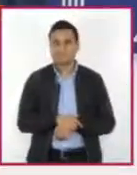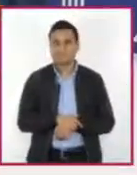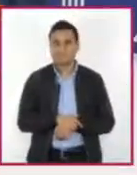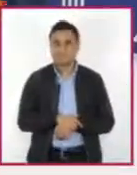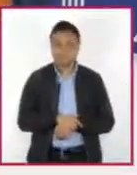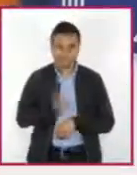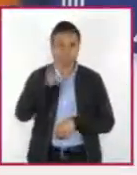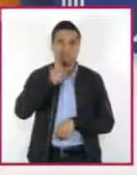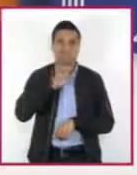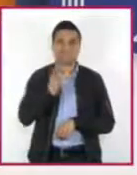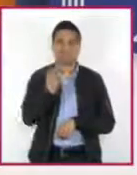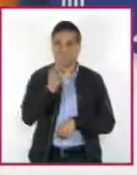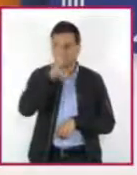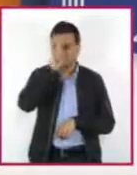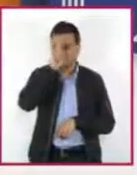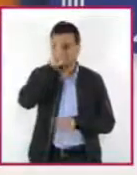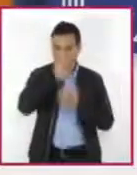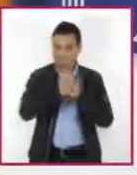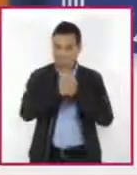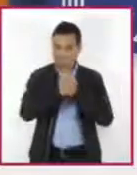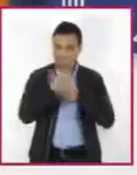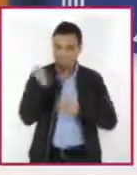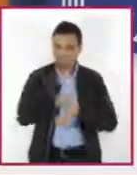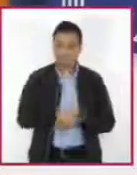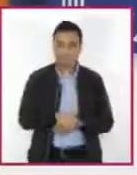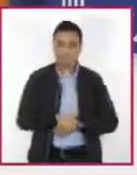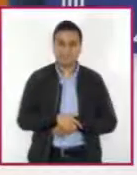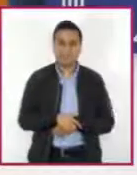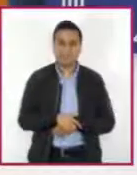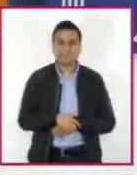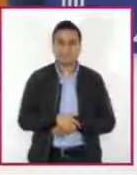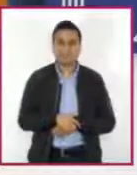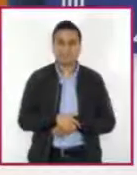Representar. Venga. Un buen número, un buen número. Un buen número, seis.